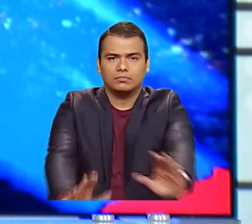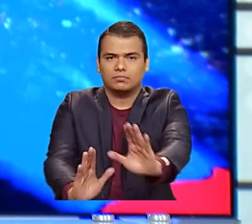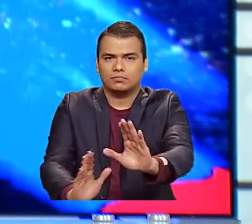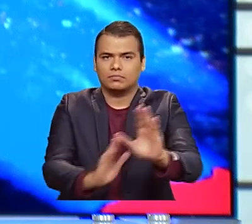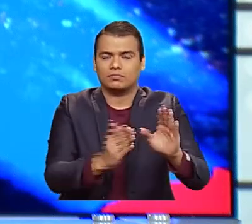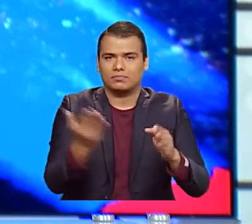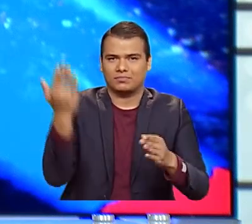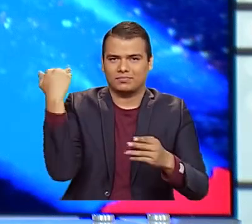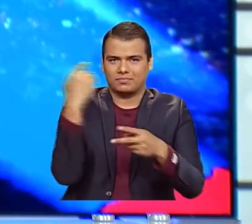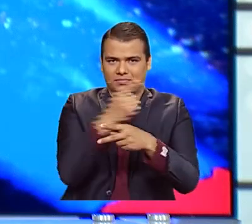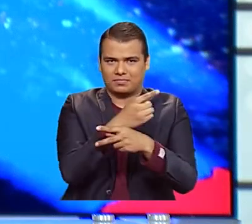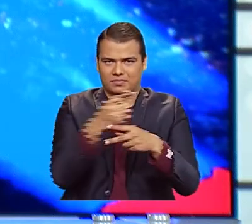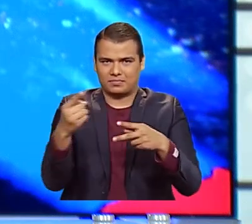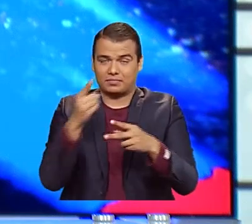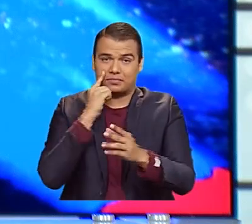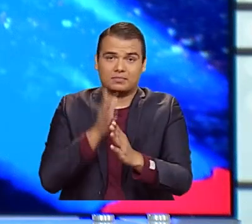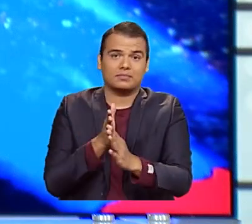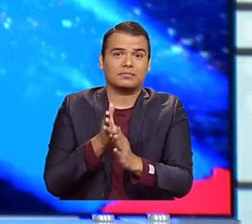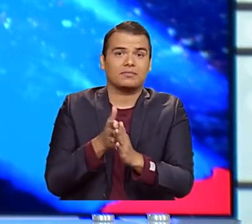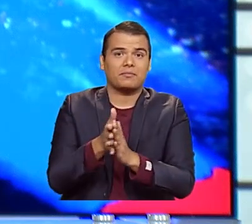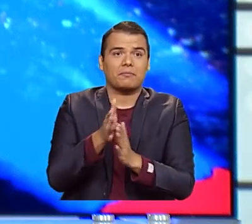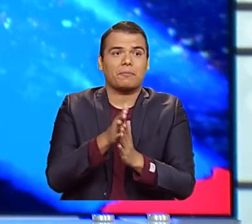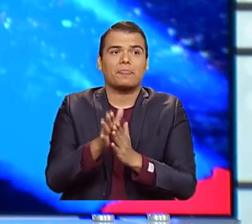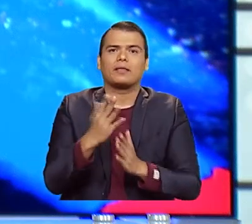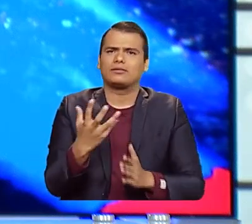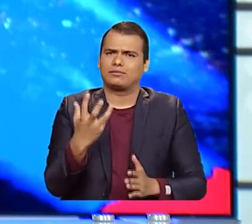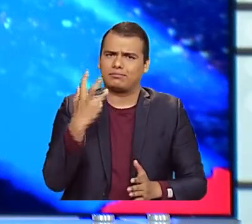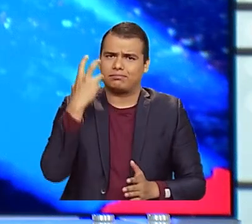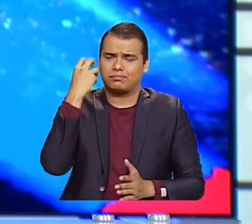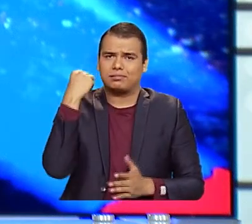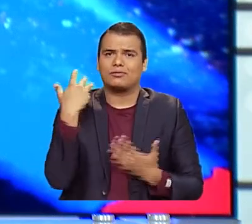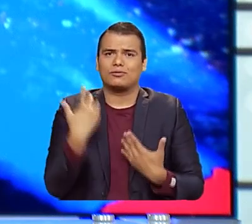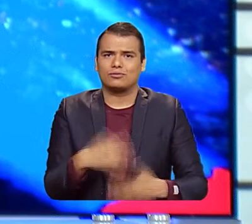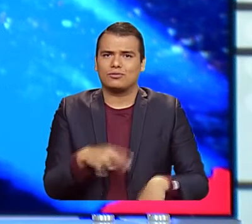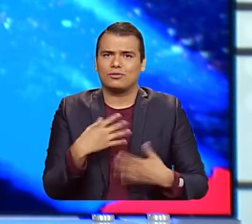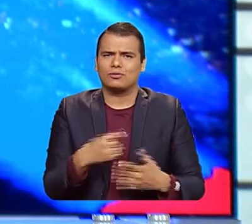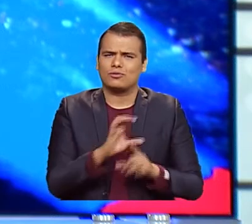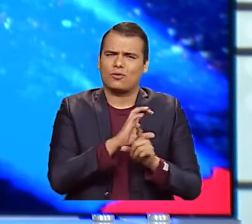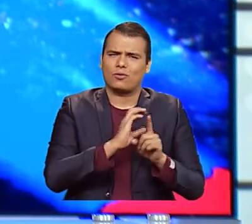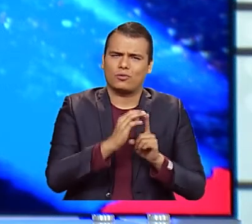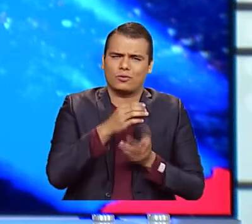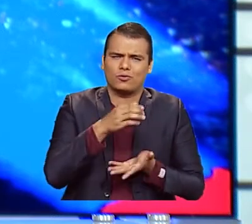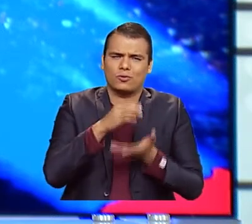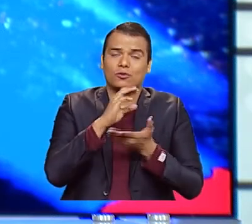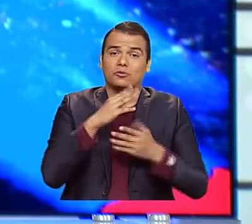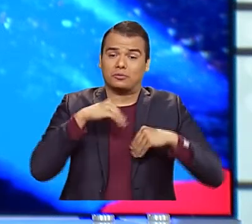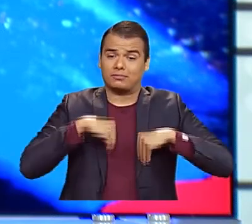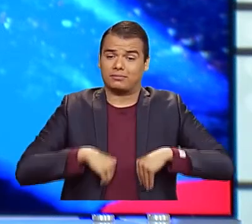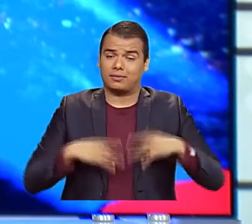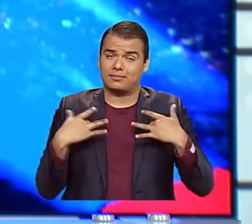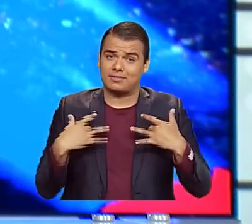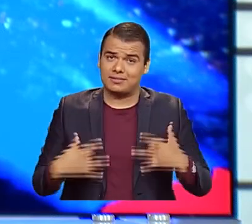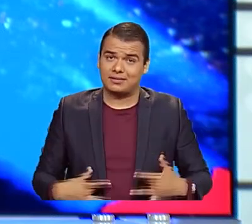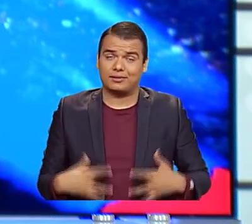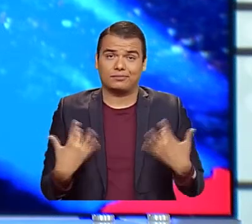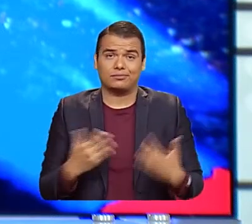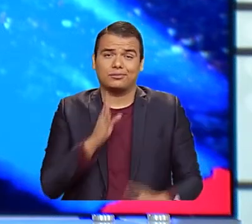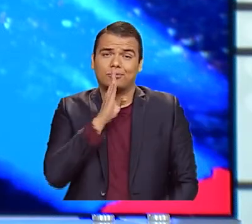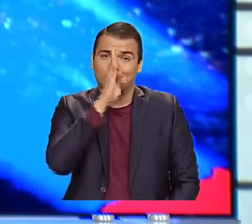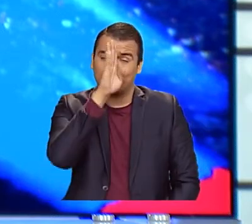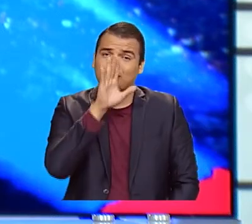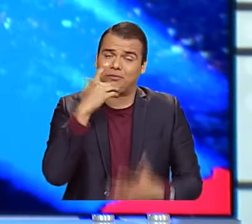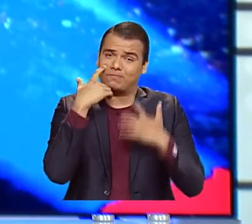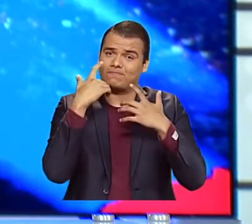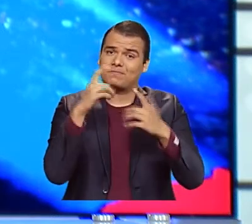Desde la semana pasada les estamos hablando de las bebidas ancestrales y justamente reconociendo el aporte curativo y tradicional ancestral que representa para